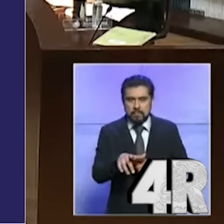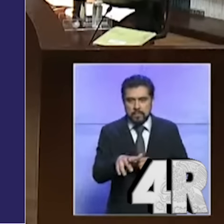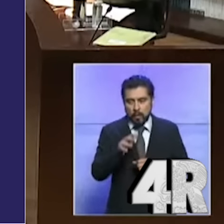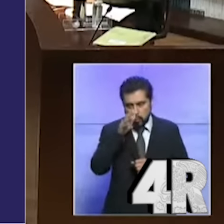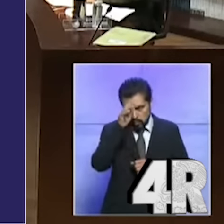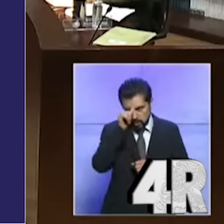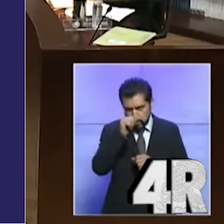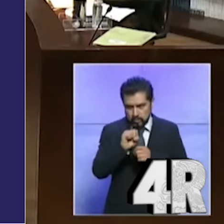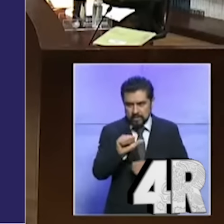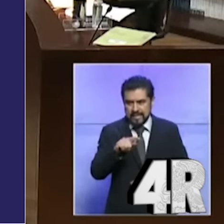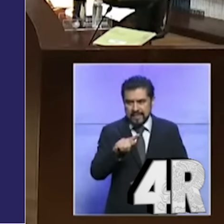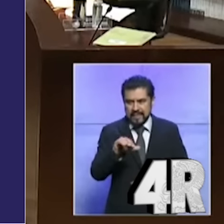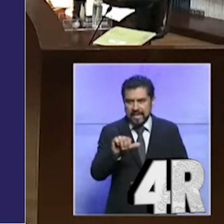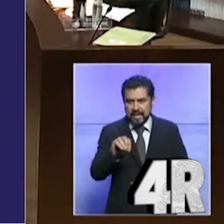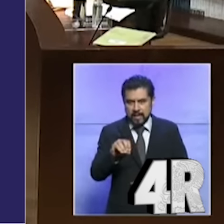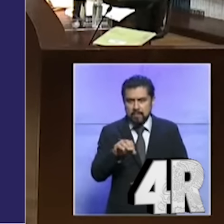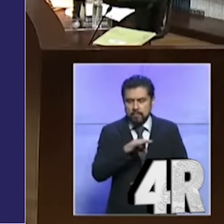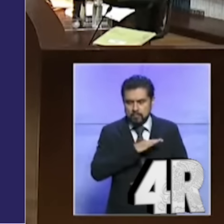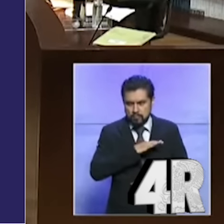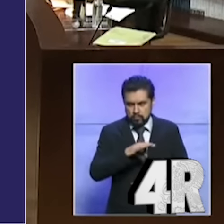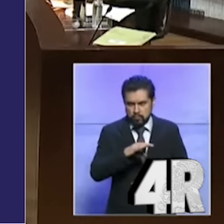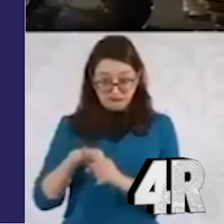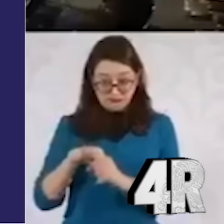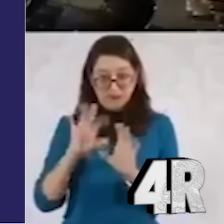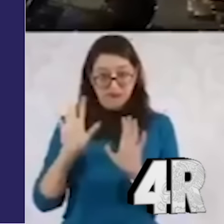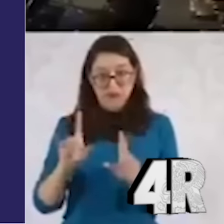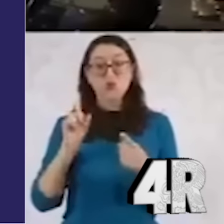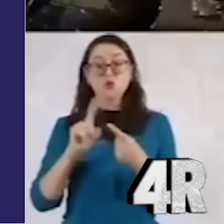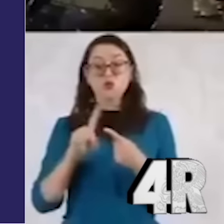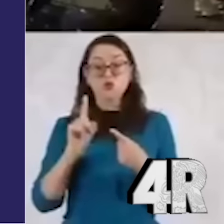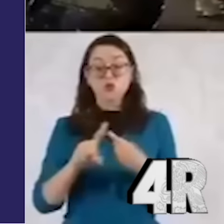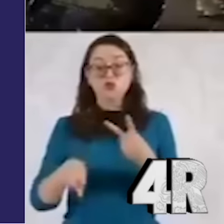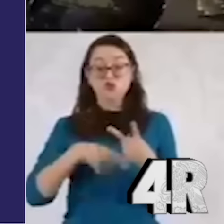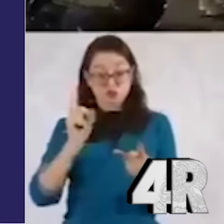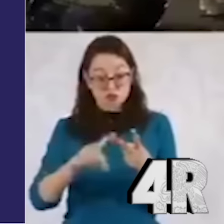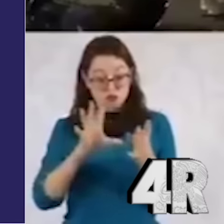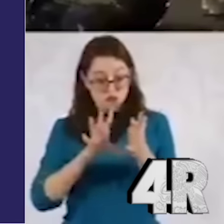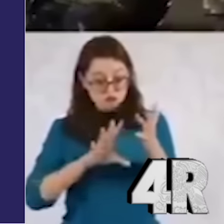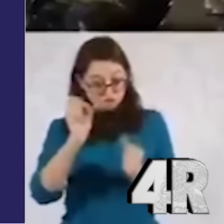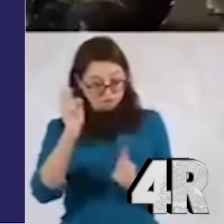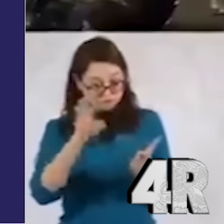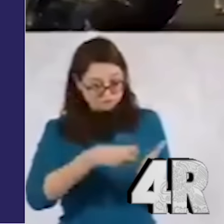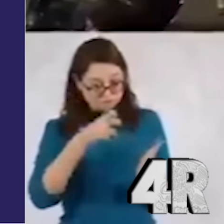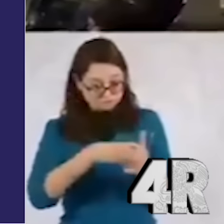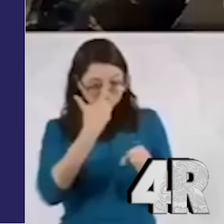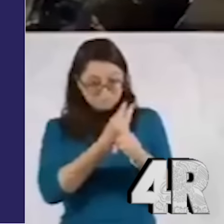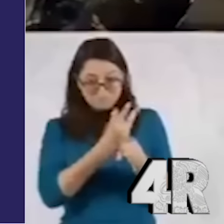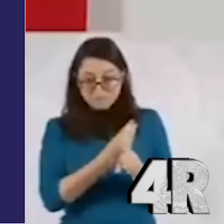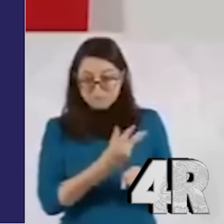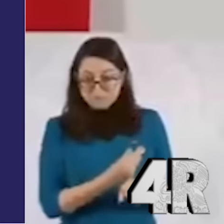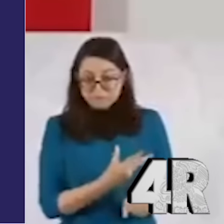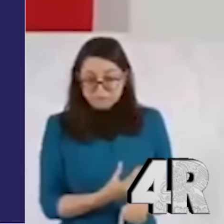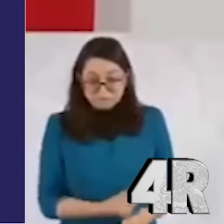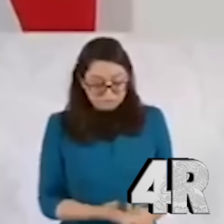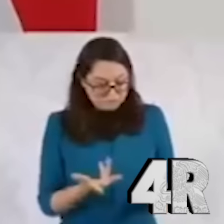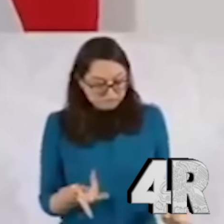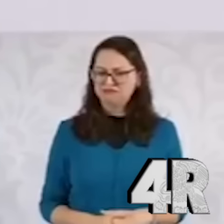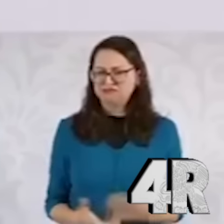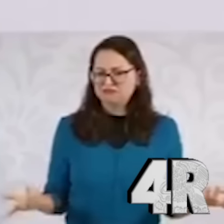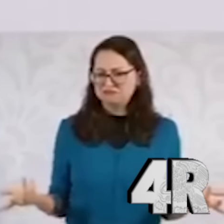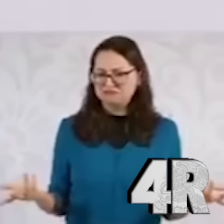que ya todos sabíamos. Solamente se va a llenar aún más de legitimidad este proceso electoral, el cual no puede ser parado